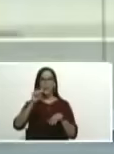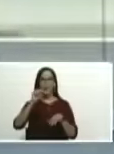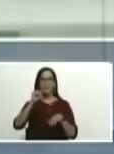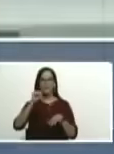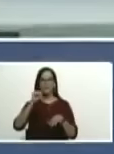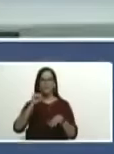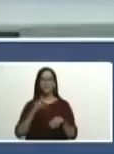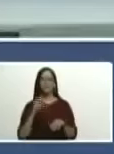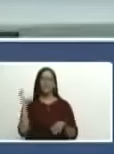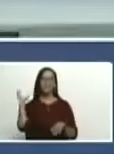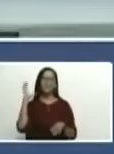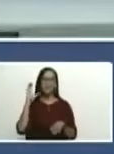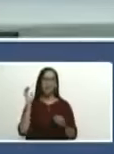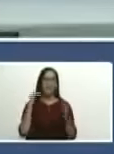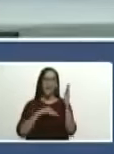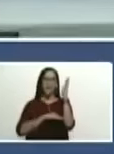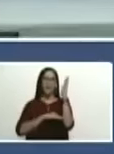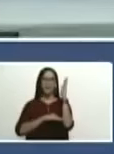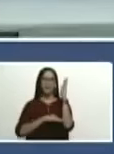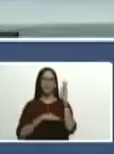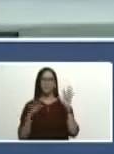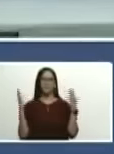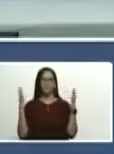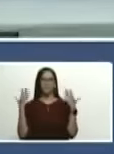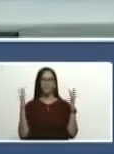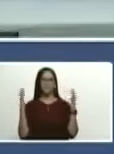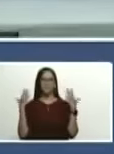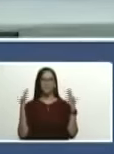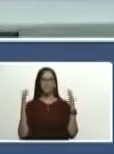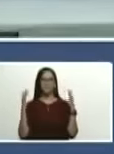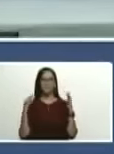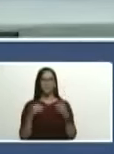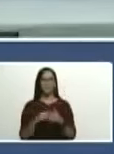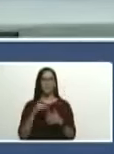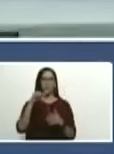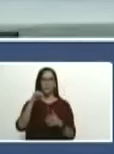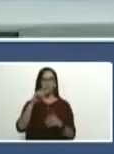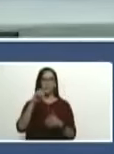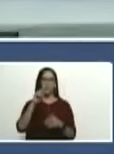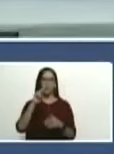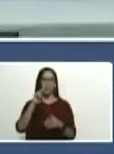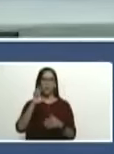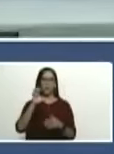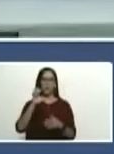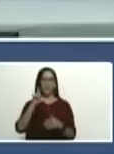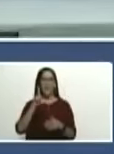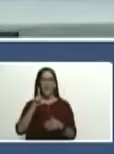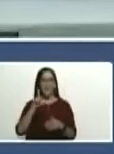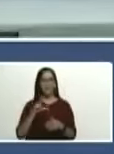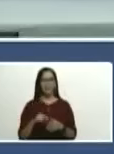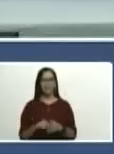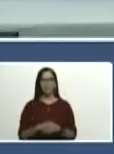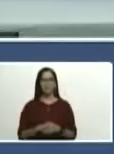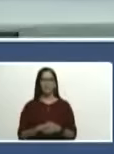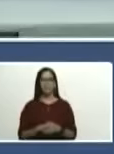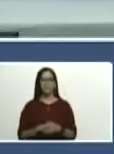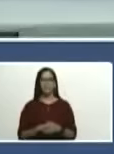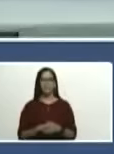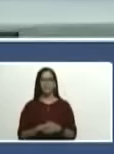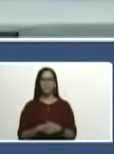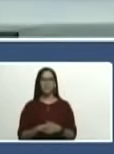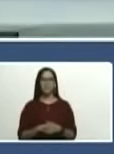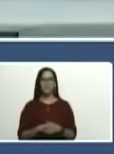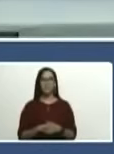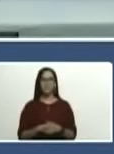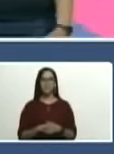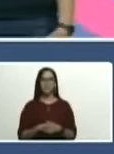Tocuyo, estado Lara. Se trata de Norel del Carmen Malvacías Gil.